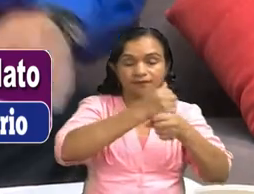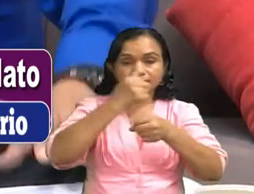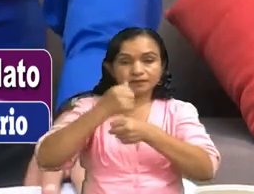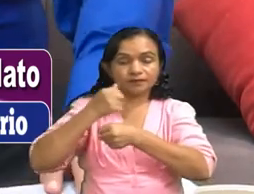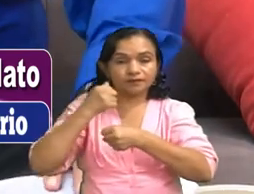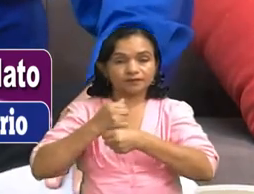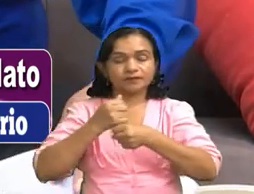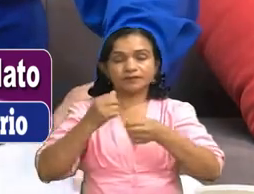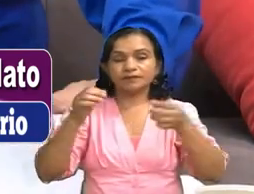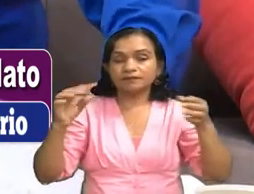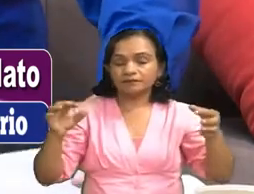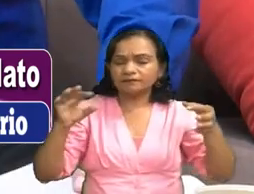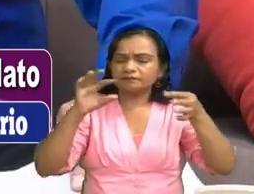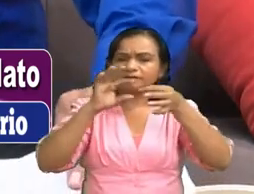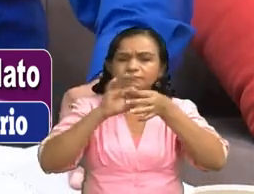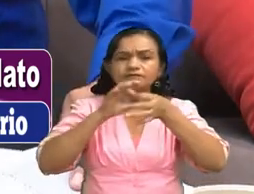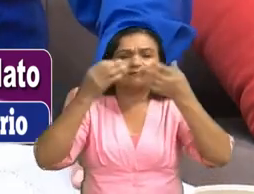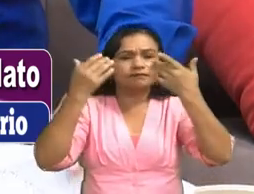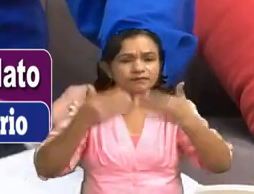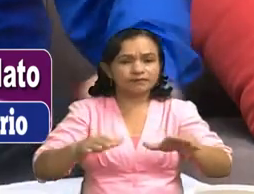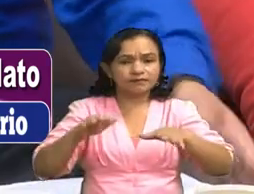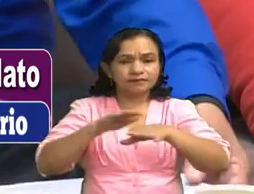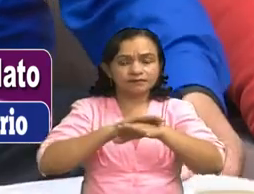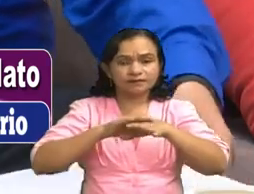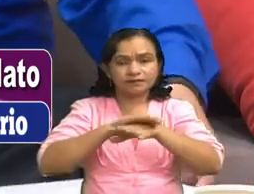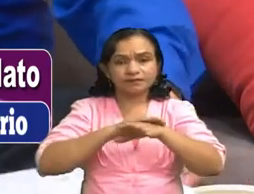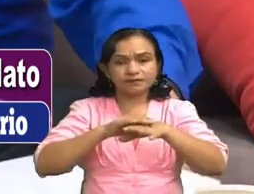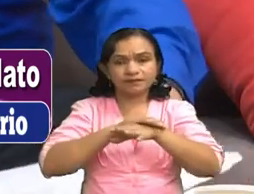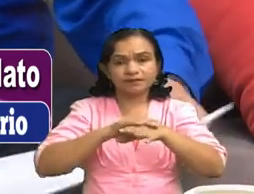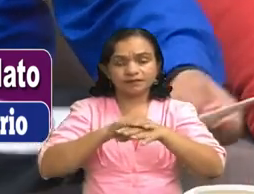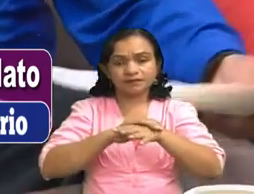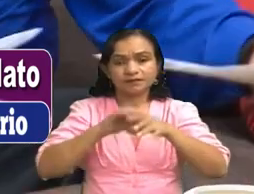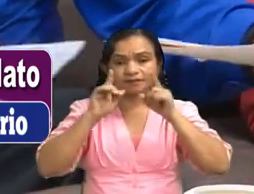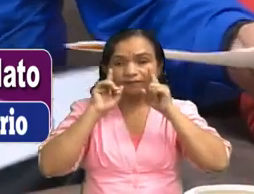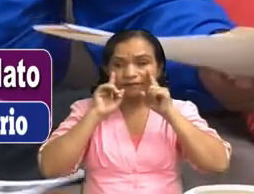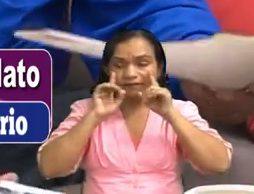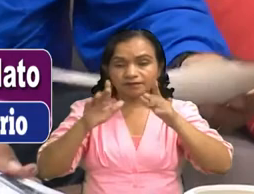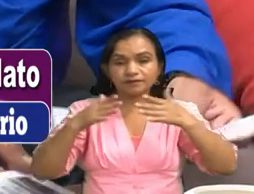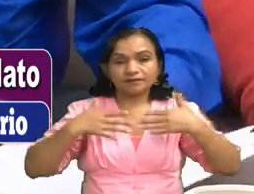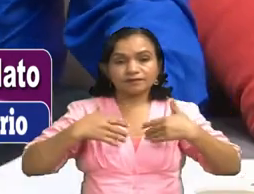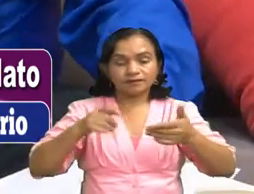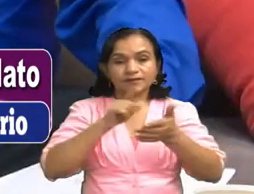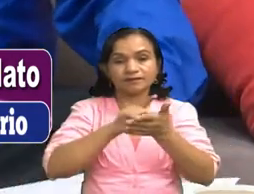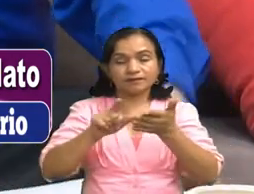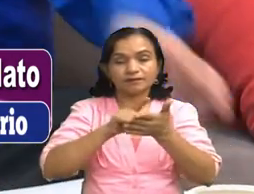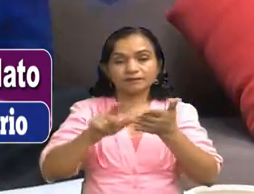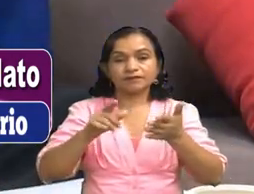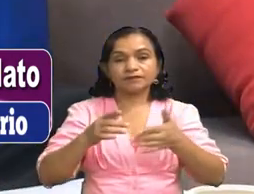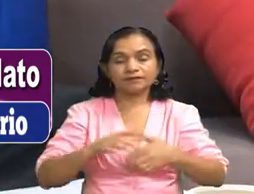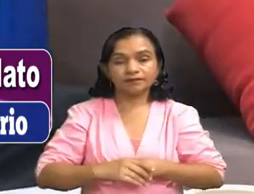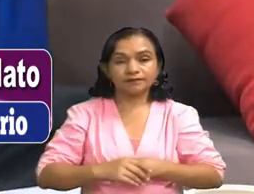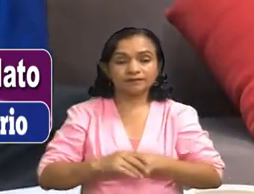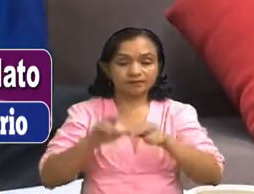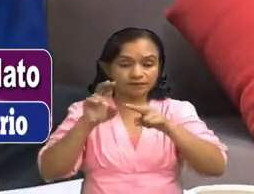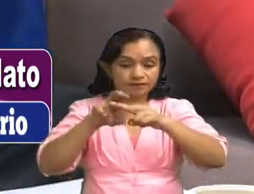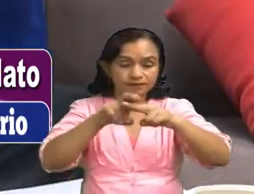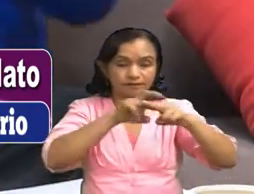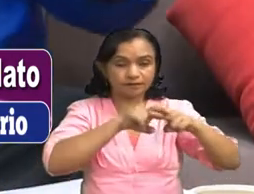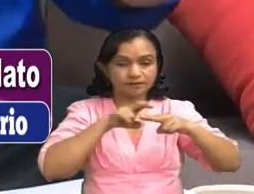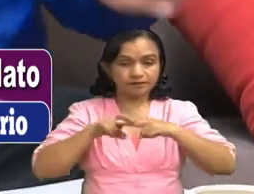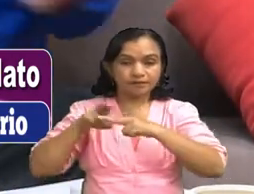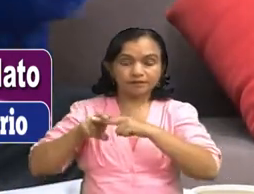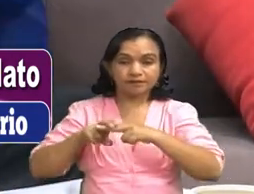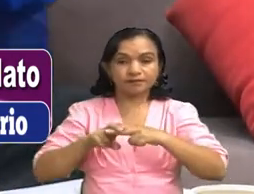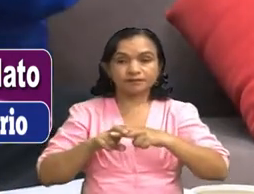muestreado. Todo muestreado y certificado con el Sistema Nacional de Producción, Consumo y Comercio. Para que nos sentamos con todos los ministros y decimos,